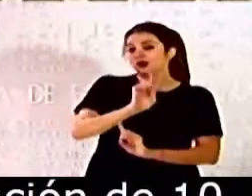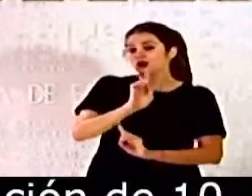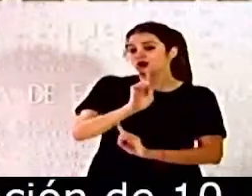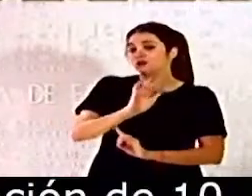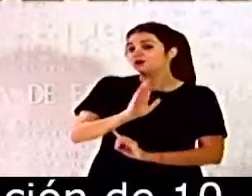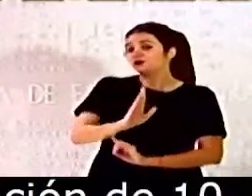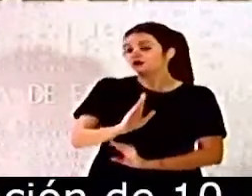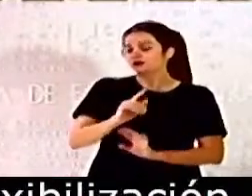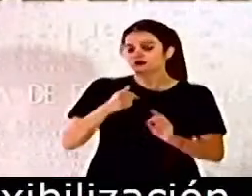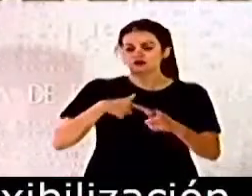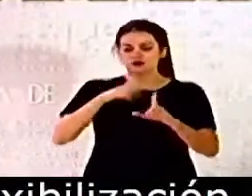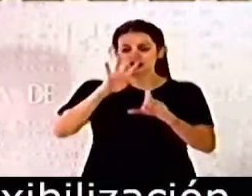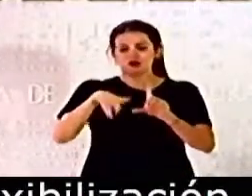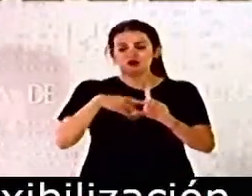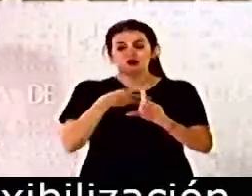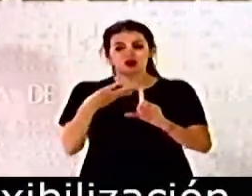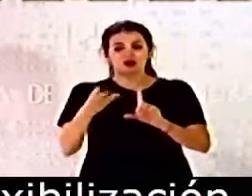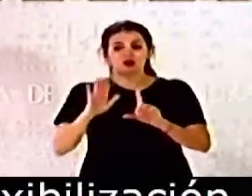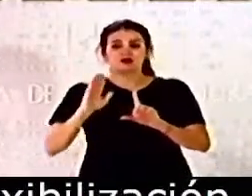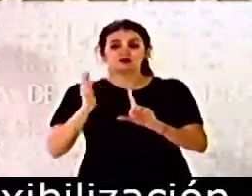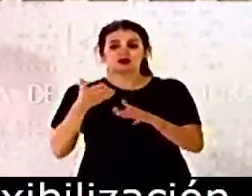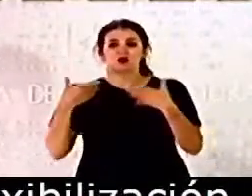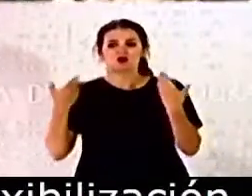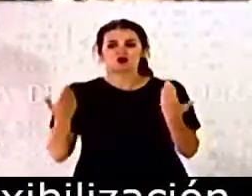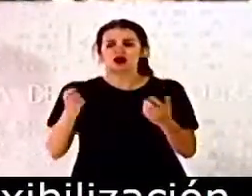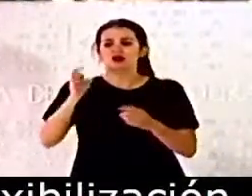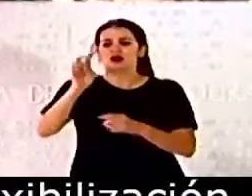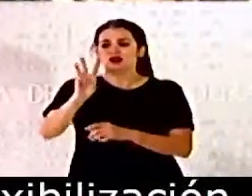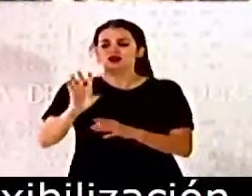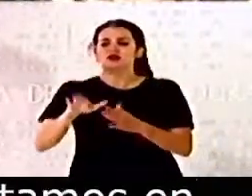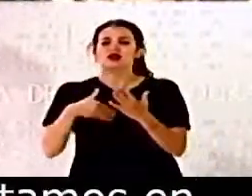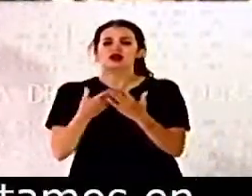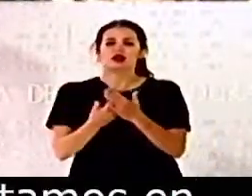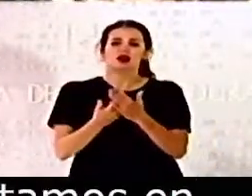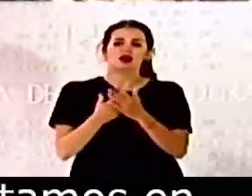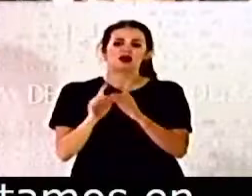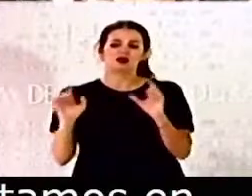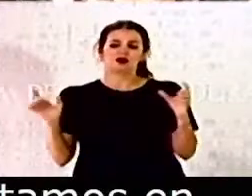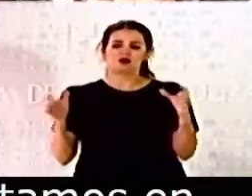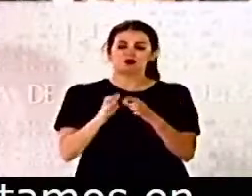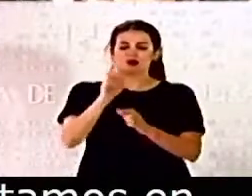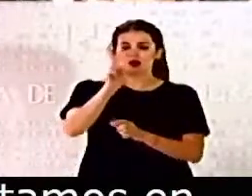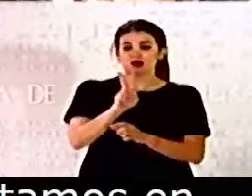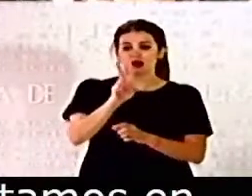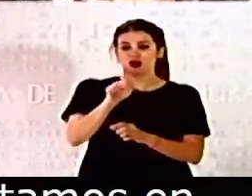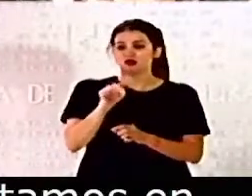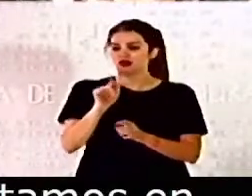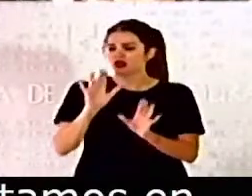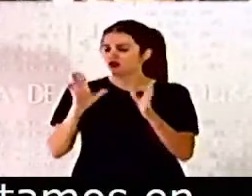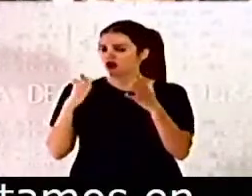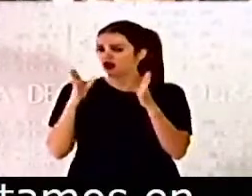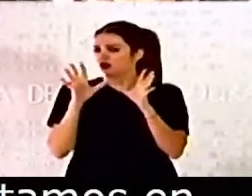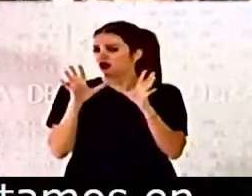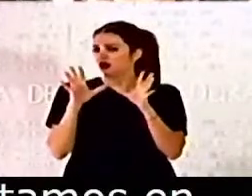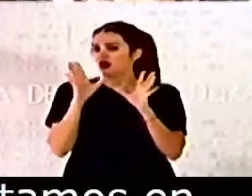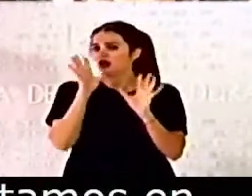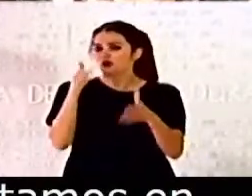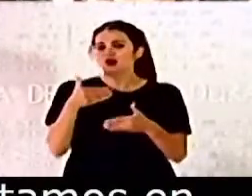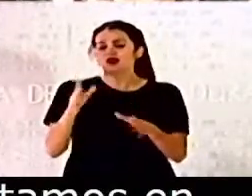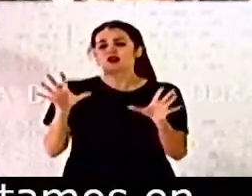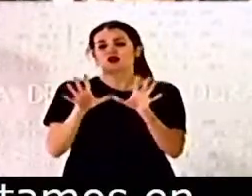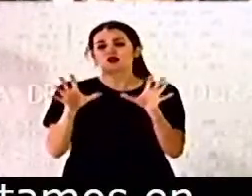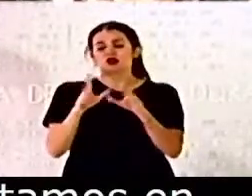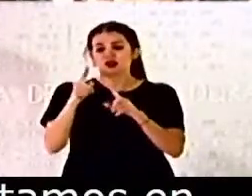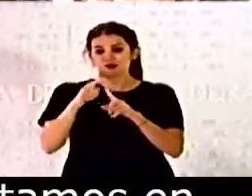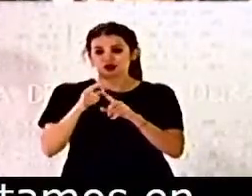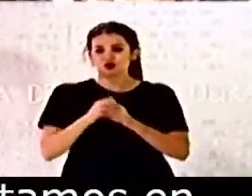que pasará el horario de las 3 a las 2. Y esa es del 10 de mayo, me parece, la actualización, pero hablo de memoria, ¿eh? Y al hilo de ello,